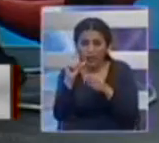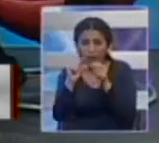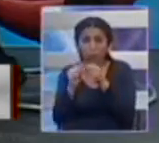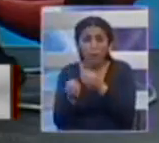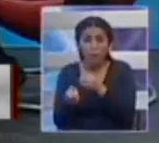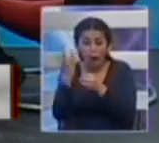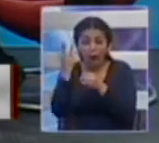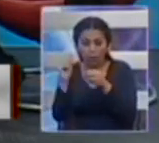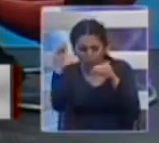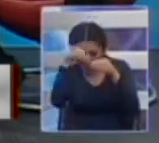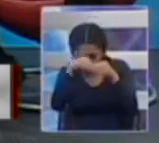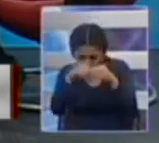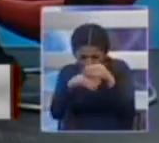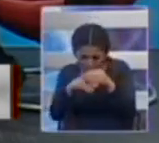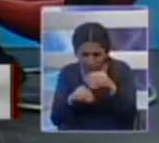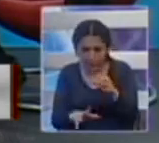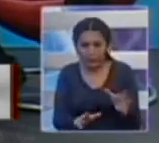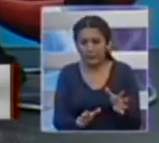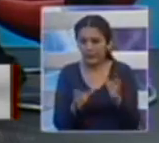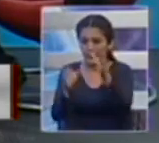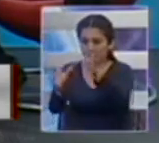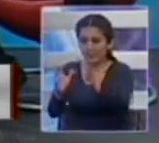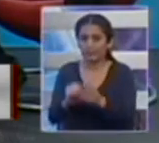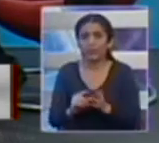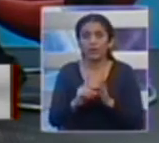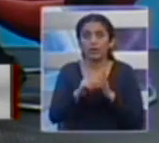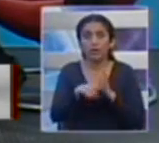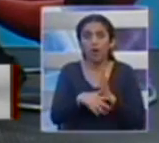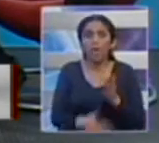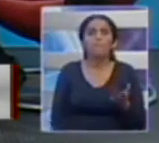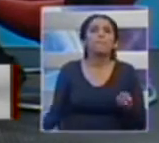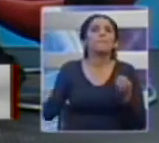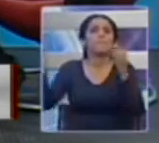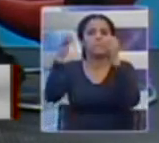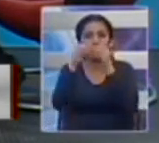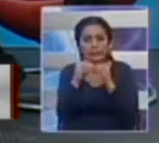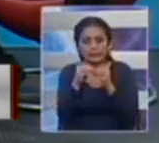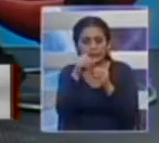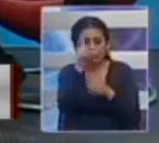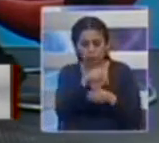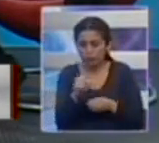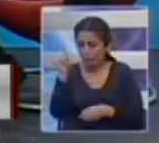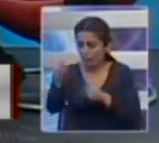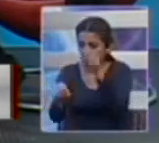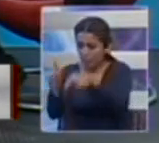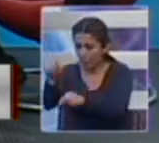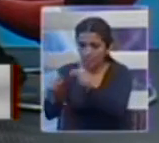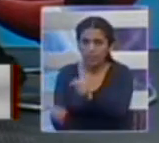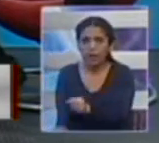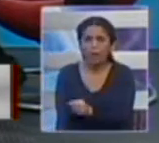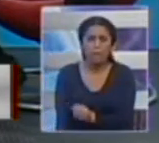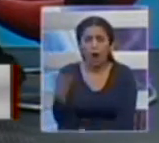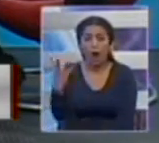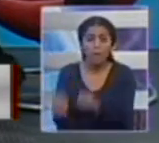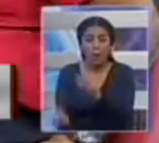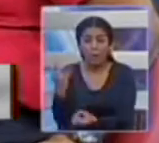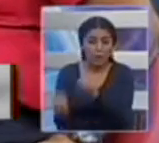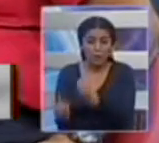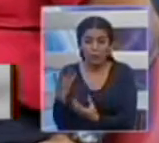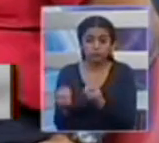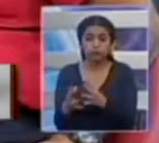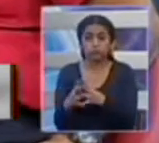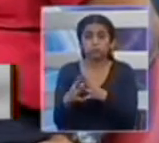va a quemar el viejo, es otra cantidad de petardos que se lanzan al viejo. Así es. Hay mucha gente que